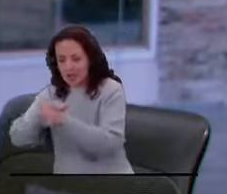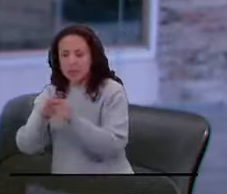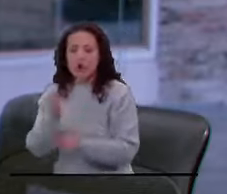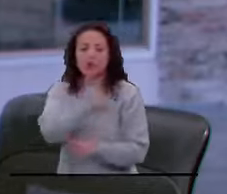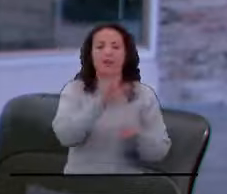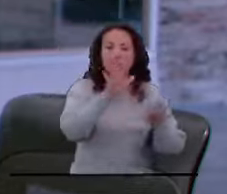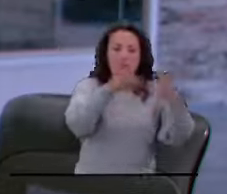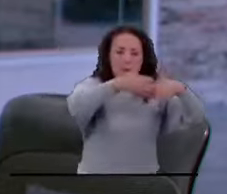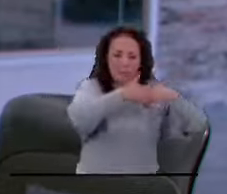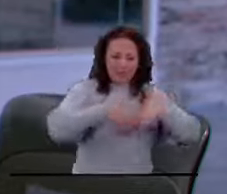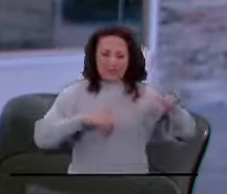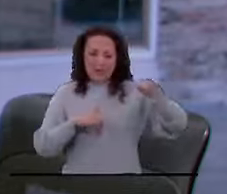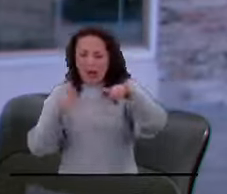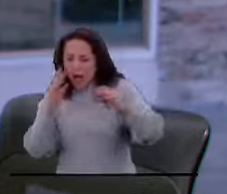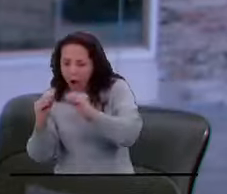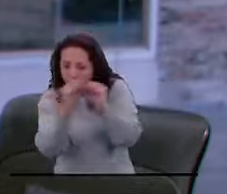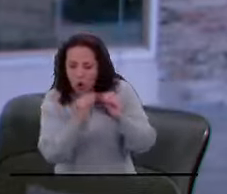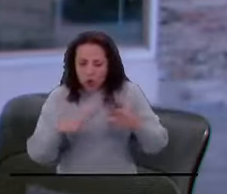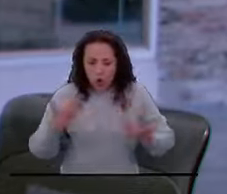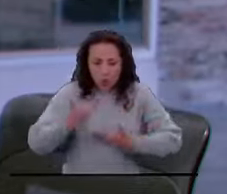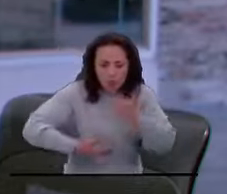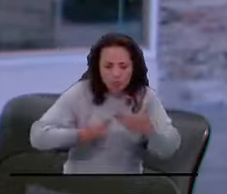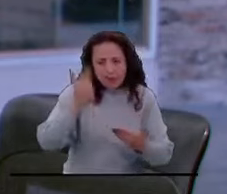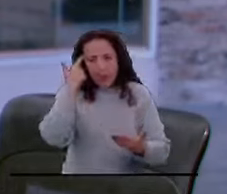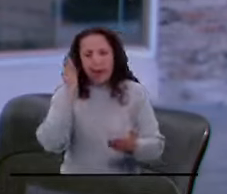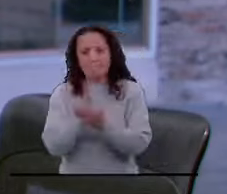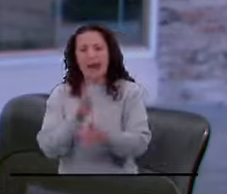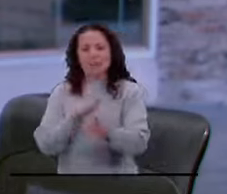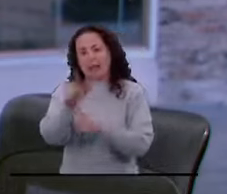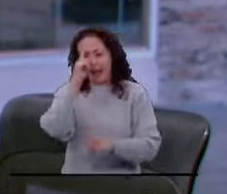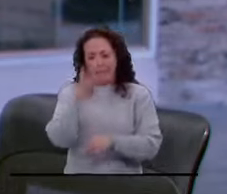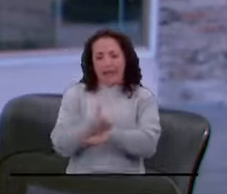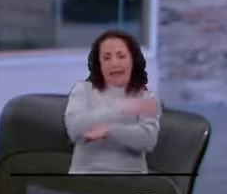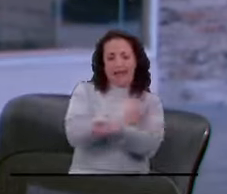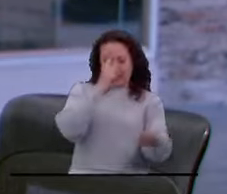ruta a seguir para mitigar los efectos que esto pueda tener para los pasajeros y todos los itinerarios.